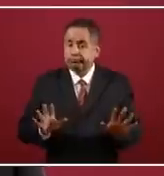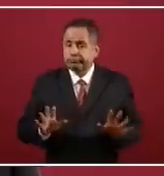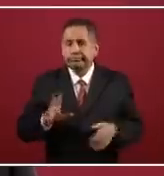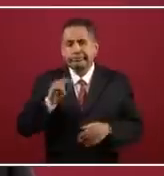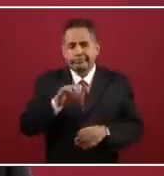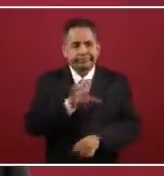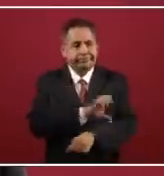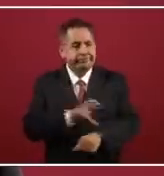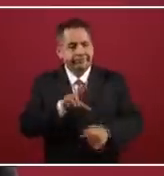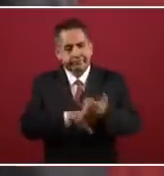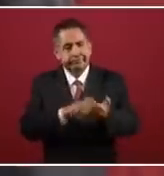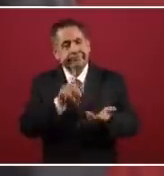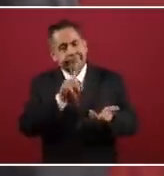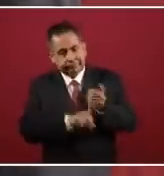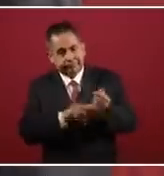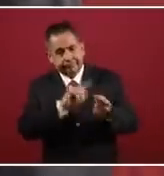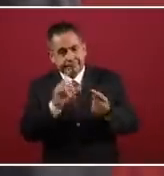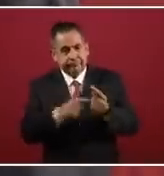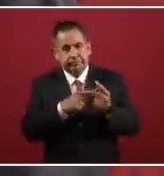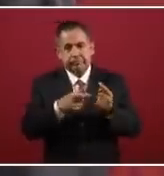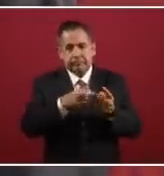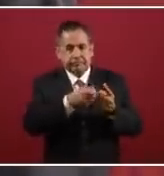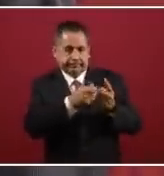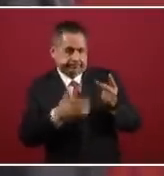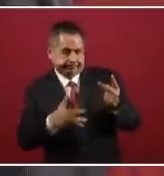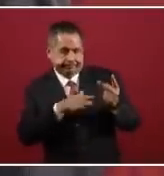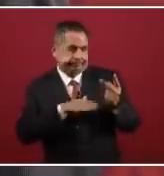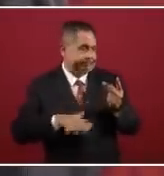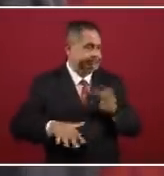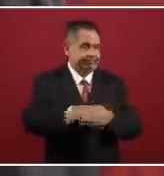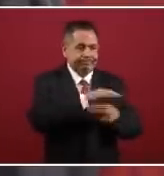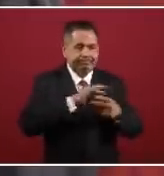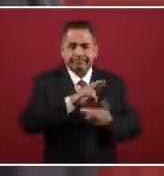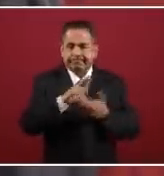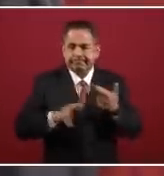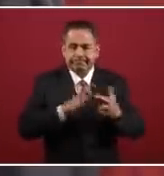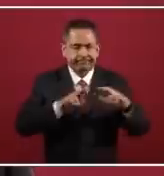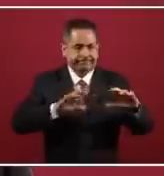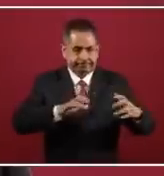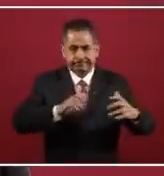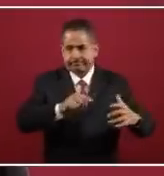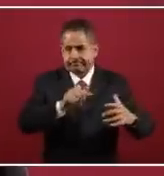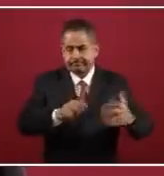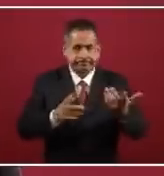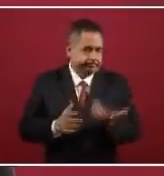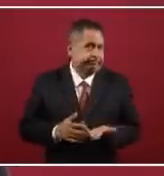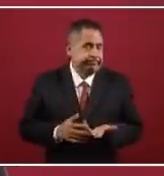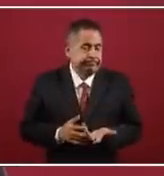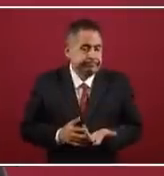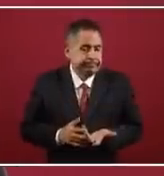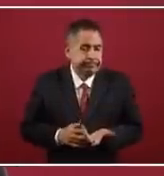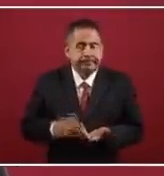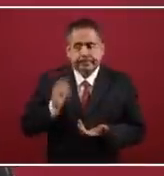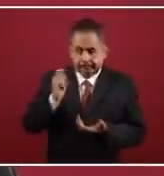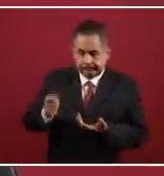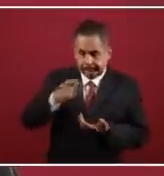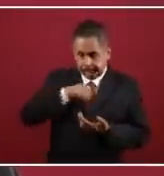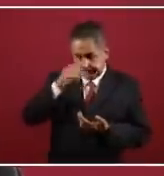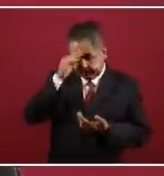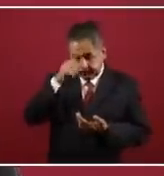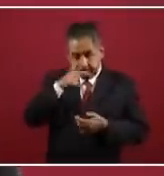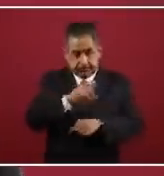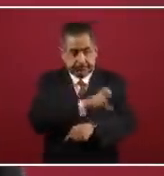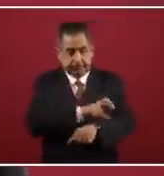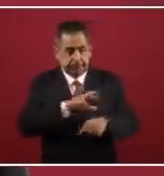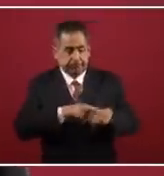hay coordinaciones distritales, regionales. Entonces, esas